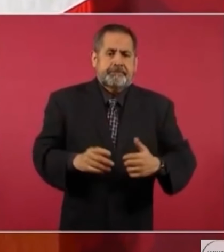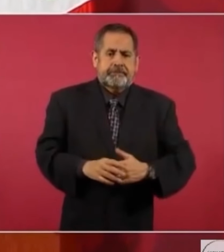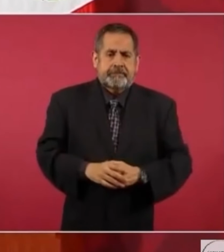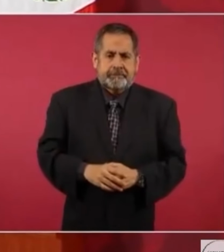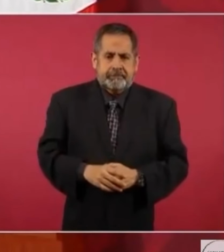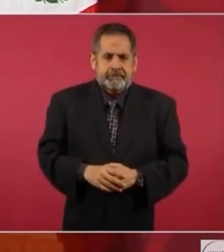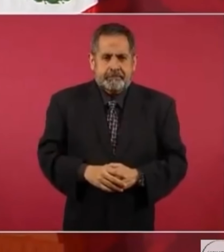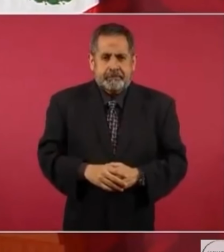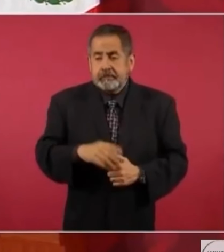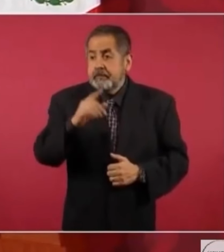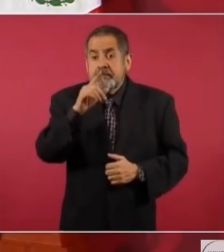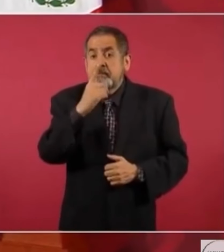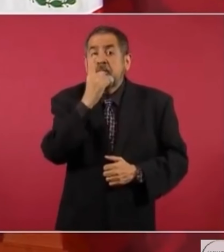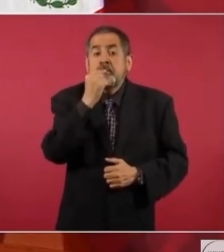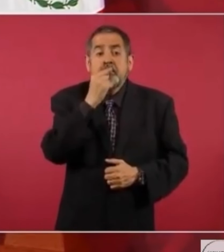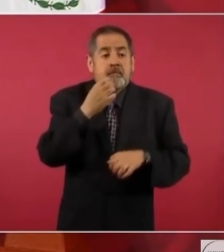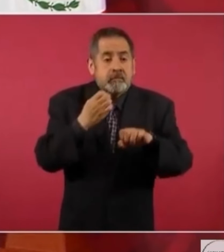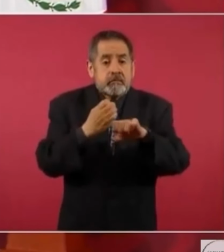estatales